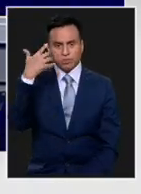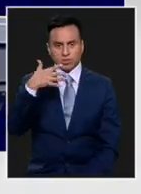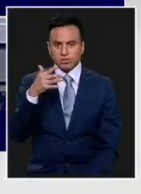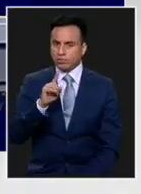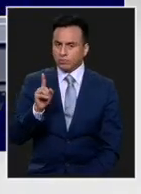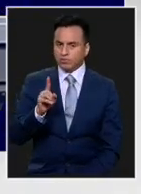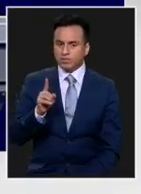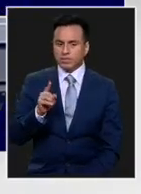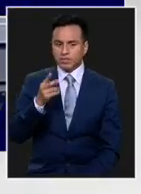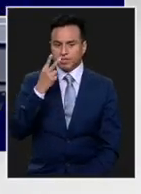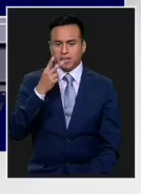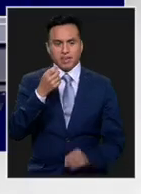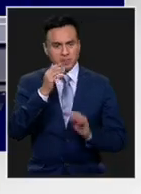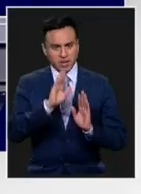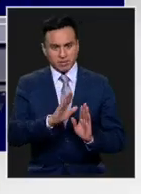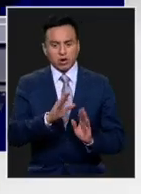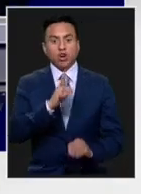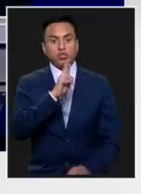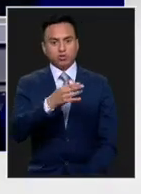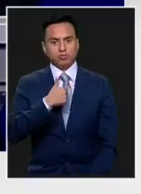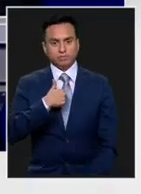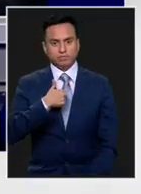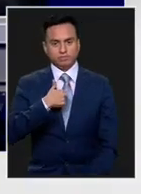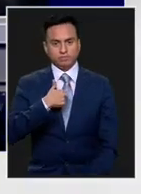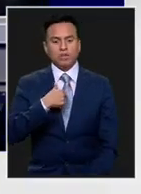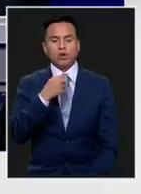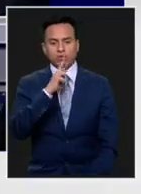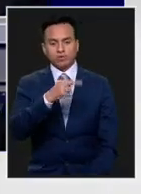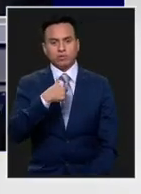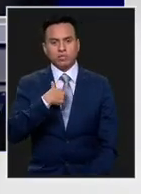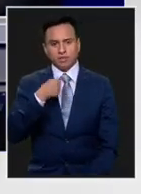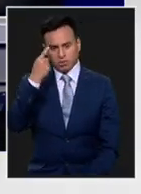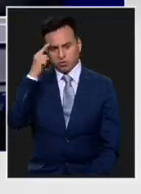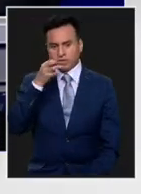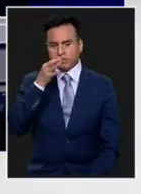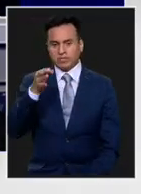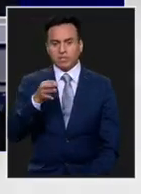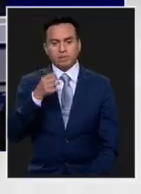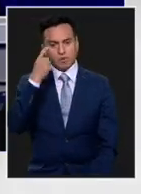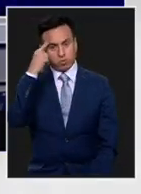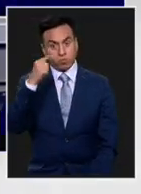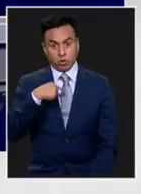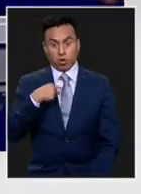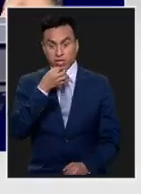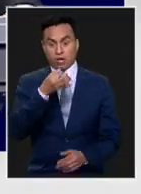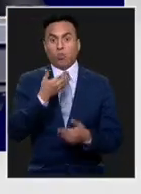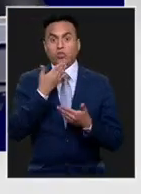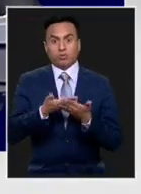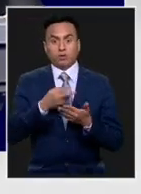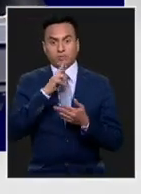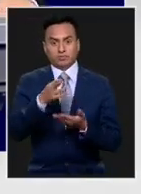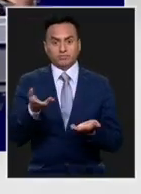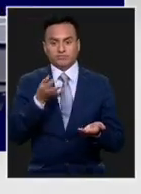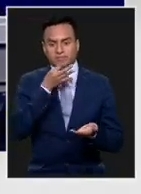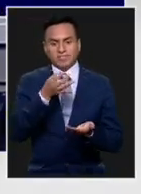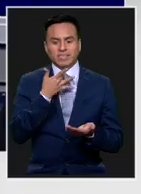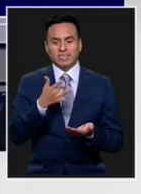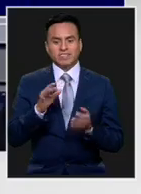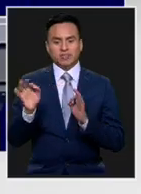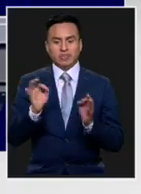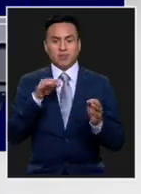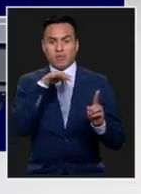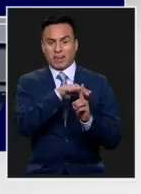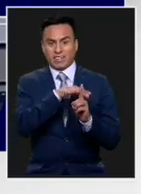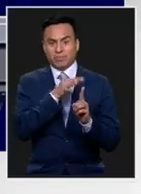Porque espérame. Espérate, ahora contesto yo, pues. Ahora contesto yo. Pues déjame decirte. No, puedo contestar cuando me toca. Pero déjame seguirte preguntando. No, porque la señora